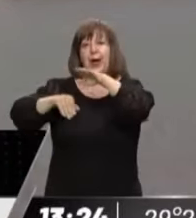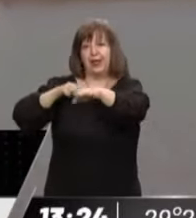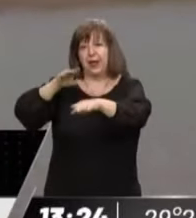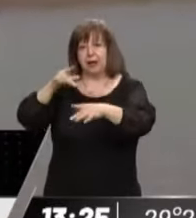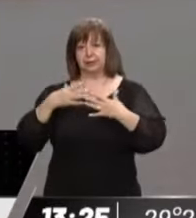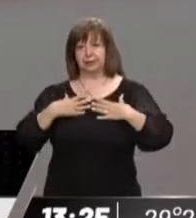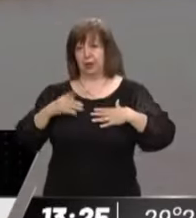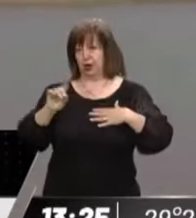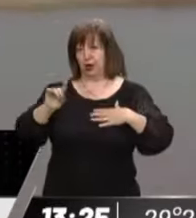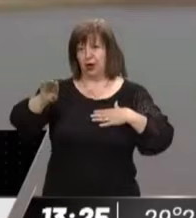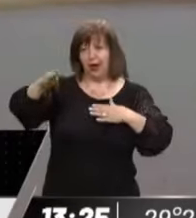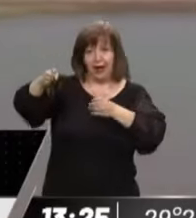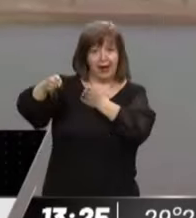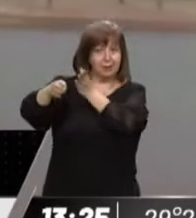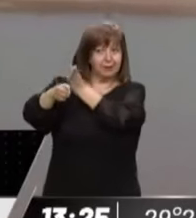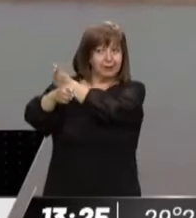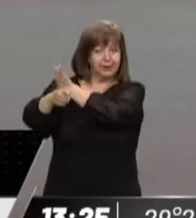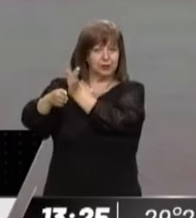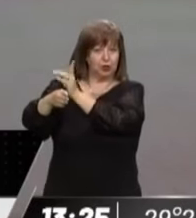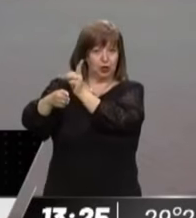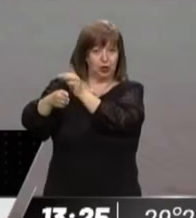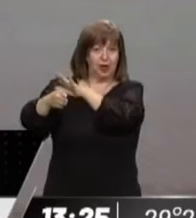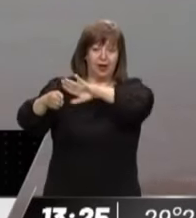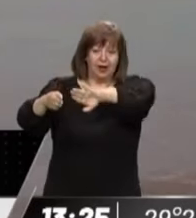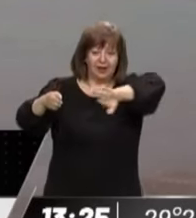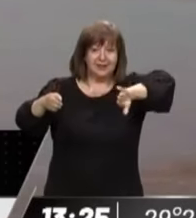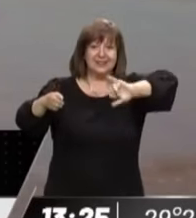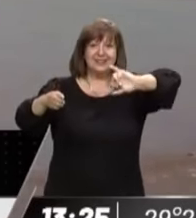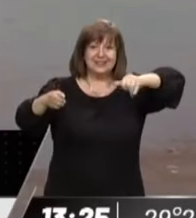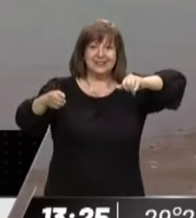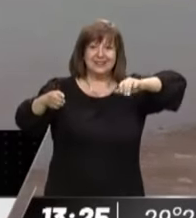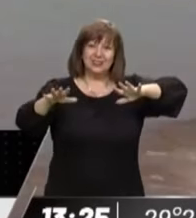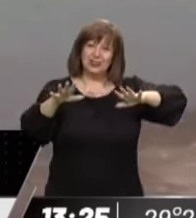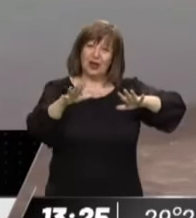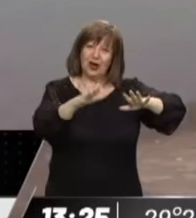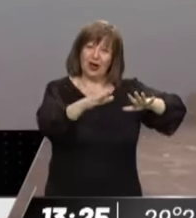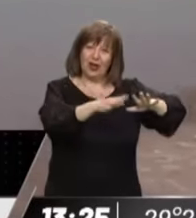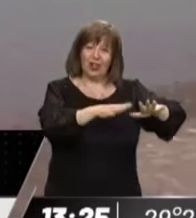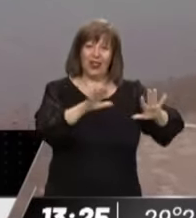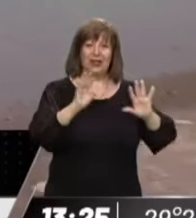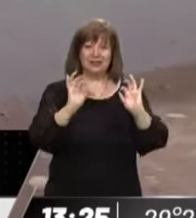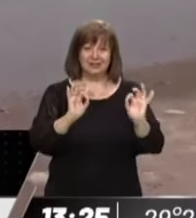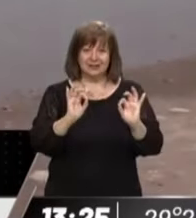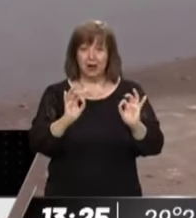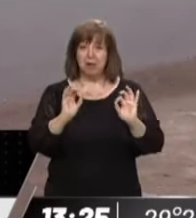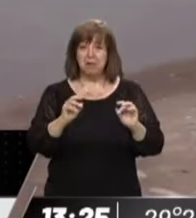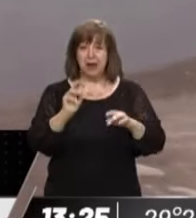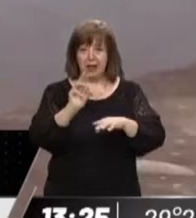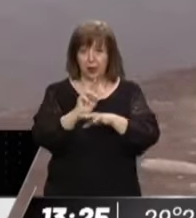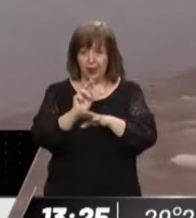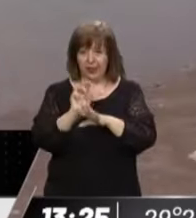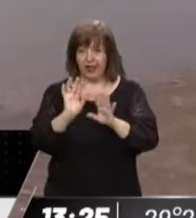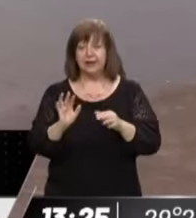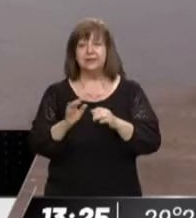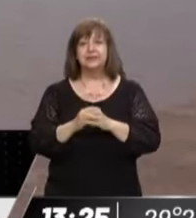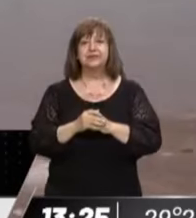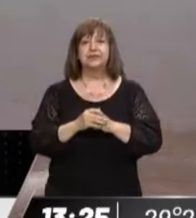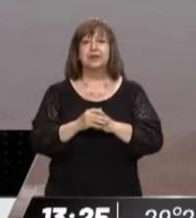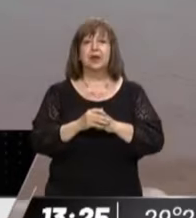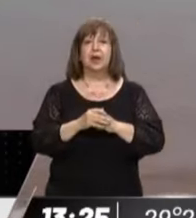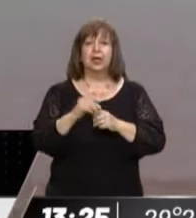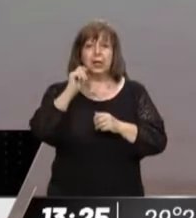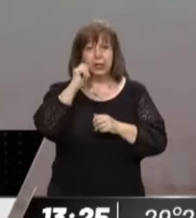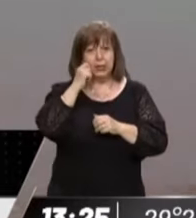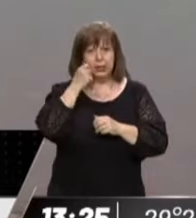bastantes bajadas Así que pasan y nos saludan chicas ustedes en el en el estudio nosotros acá que con Mendoza profunda nos dábamos los mis nos